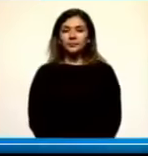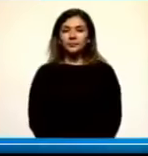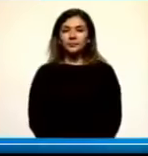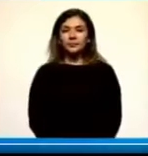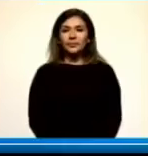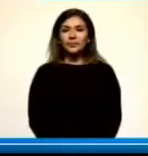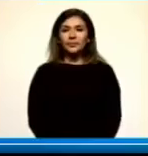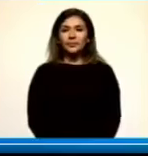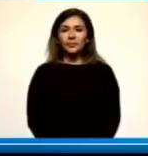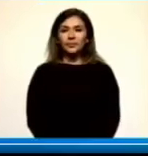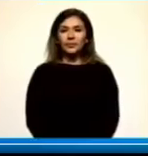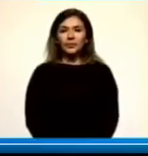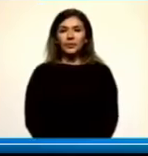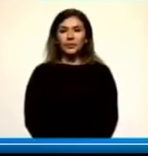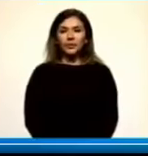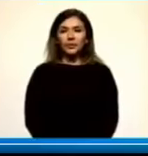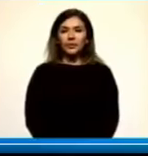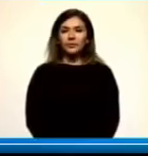70,